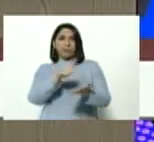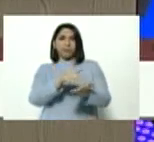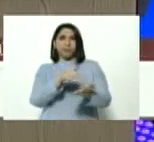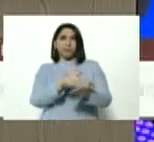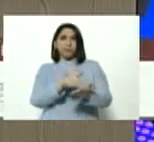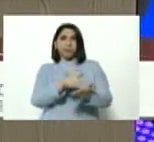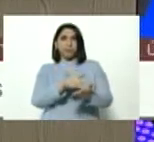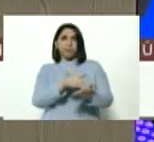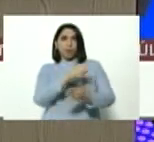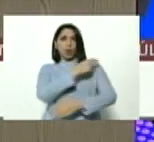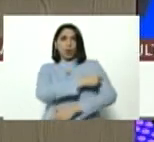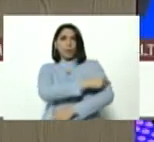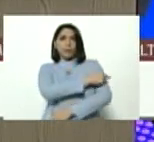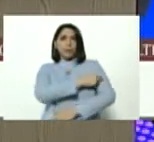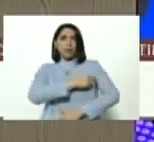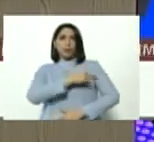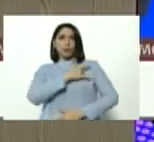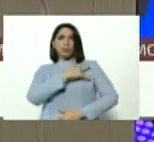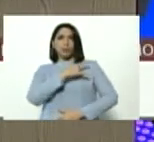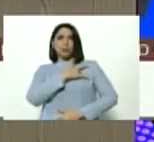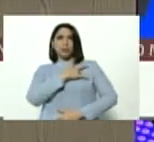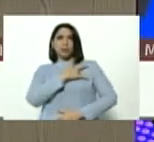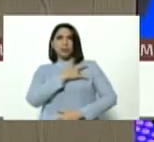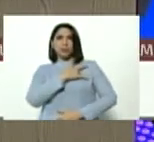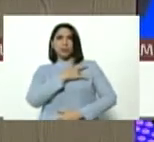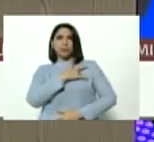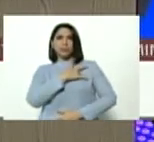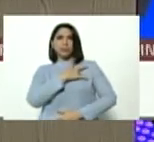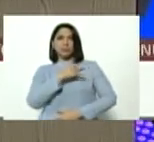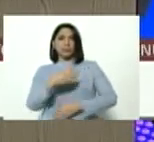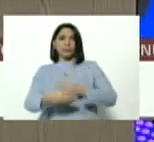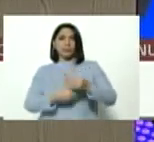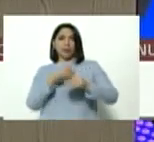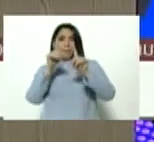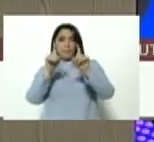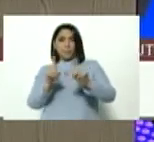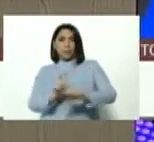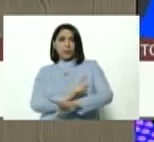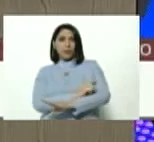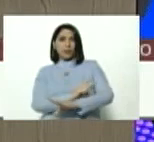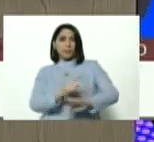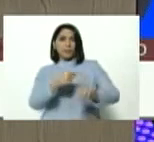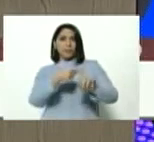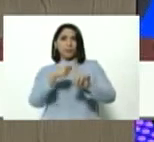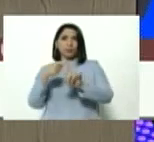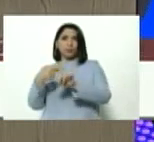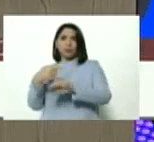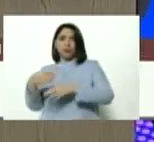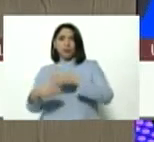Universitario Alfredo Van Grieken y realizándose la prueba rápida que dio positiva,